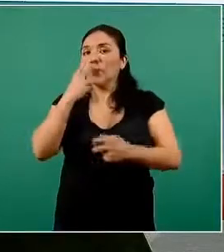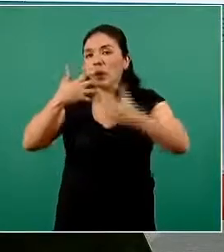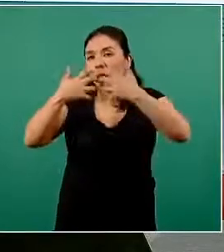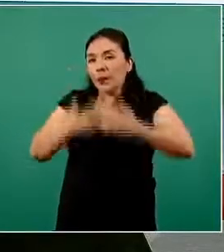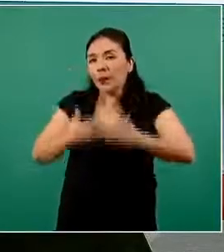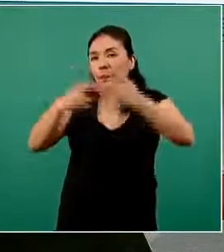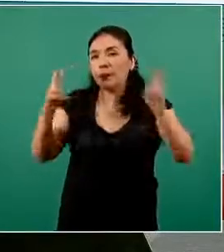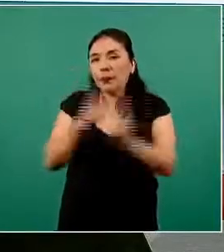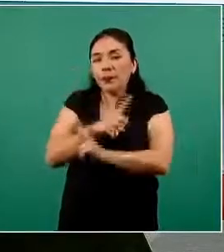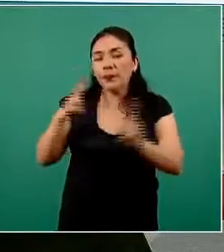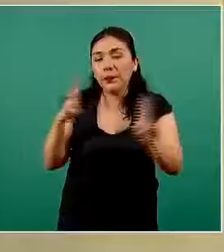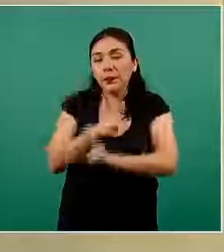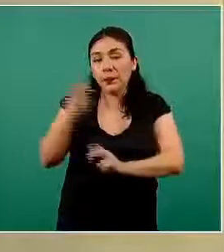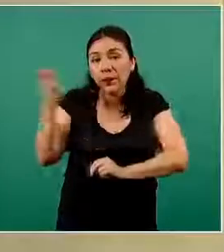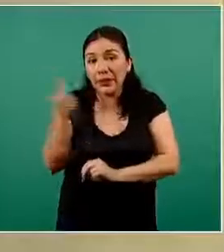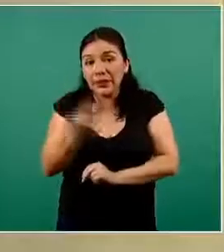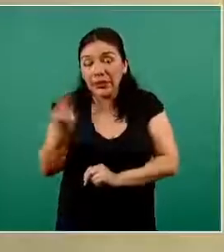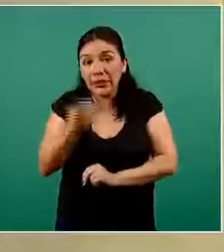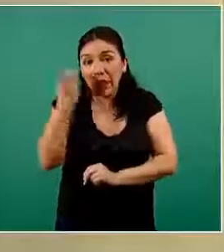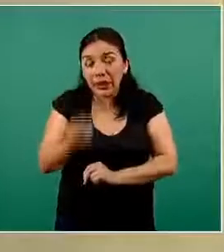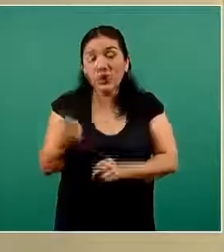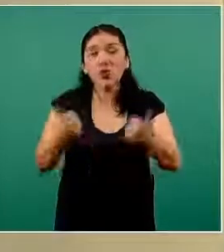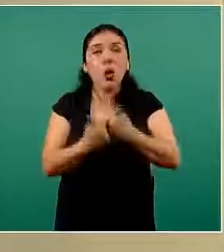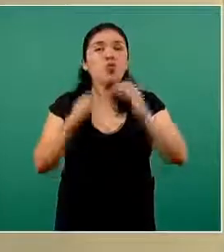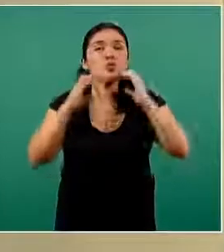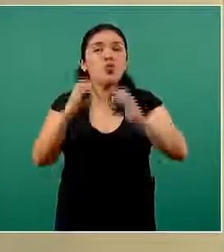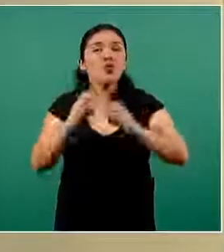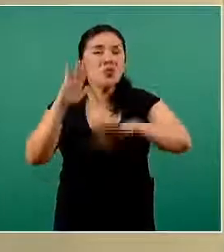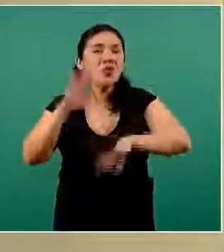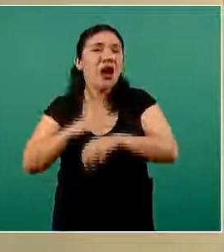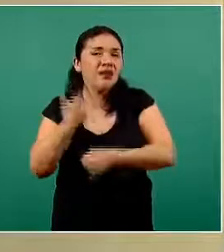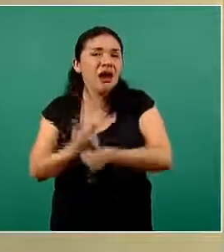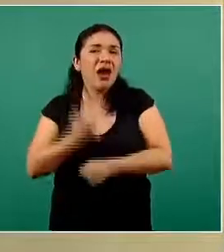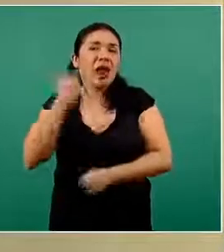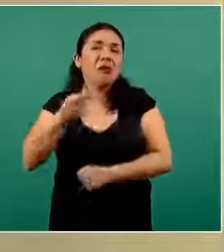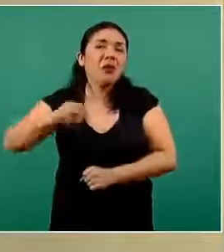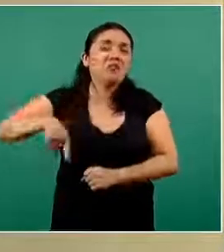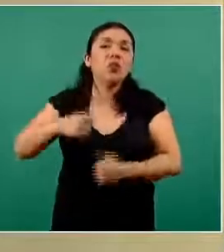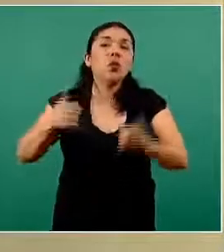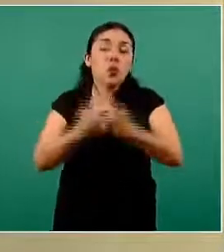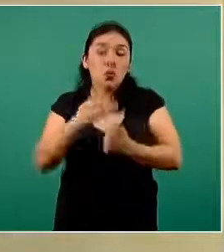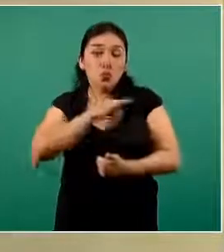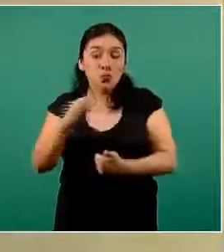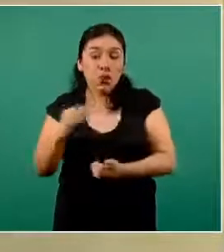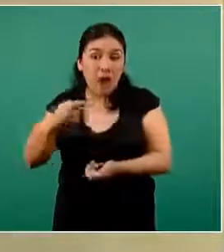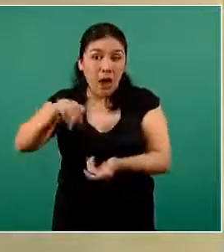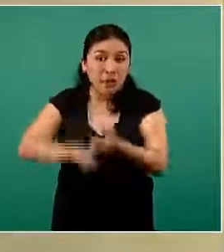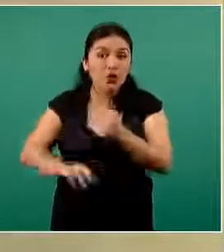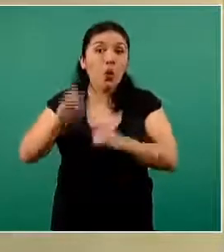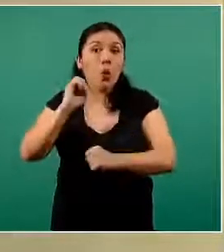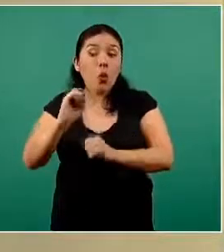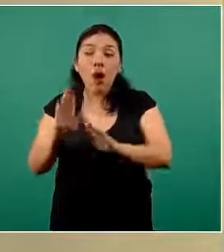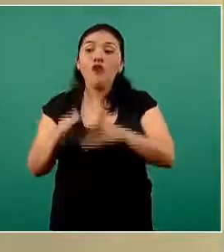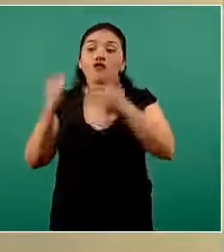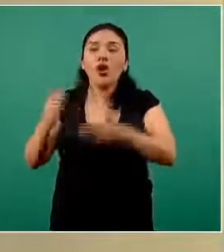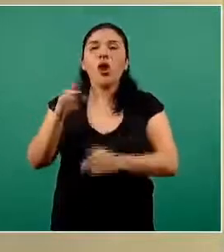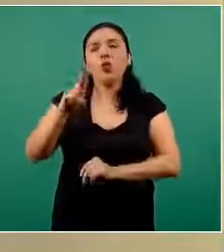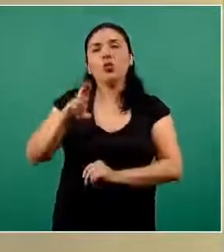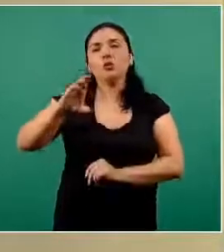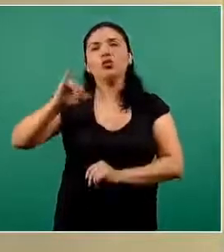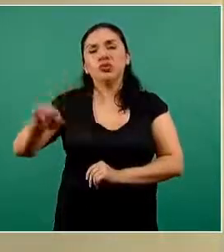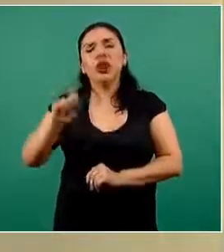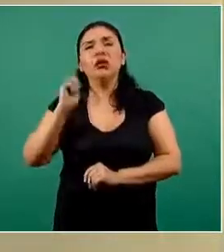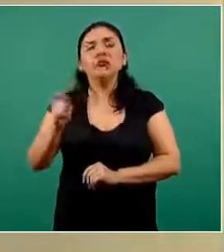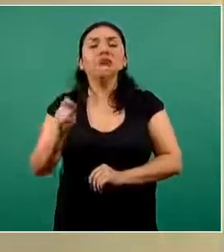un respirador mecánico y cuidados críticos que pueden estar dentro o fuera de una unidad de terapia intensiva de